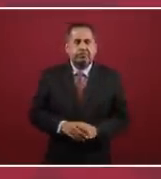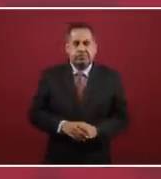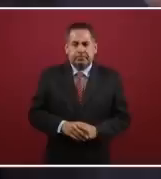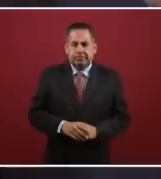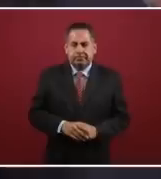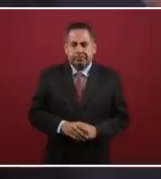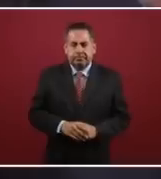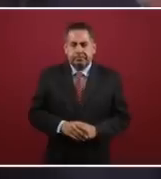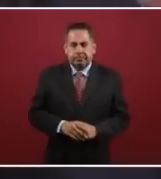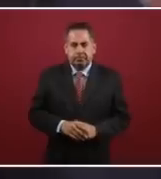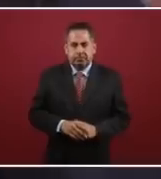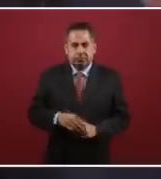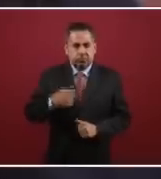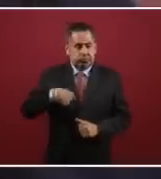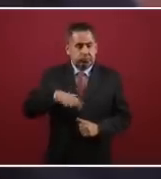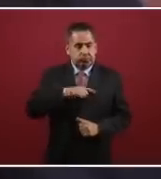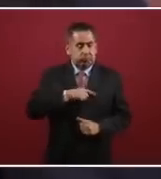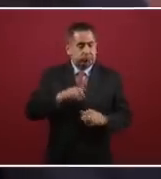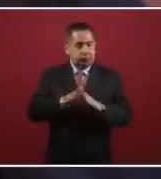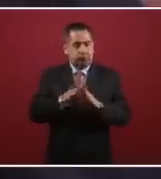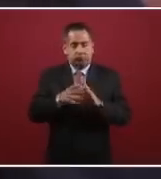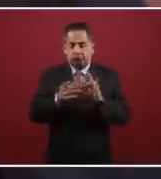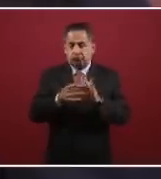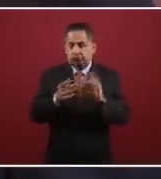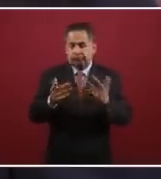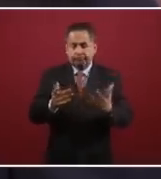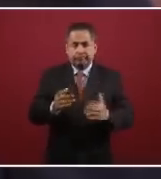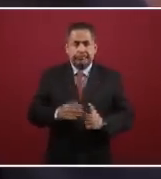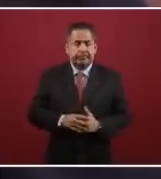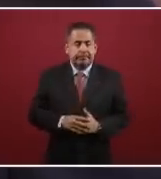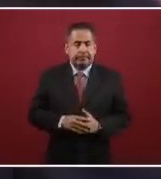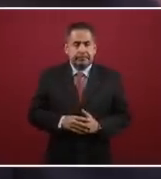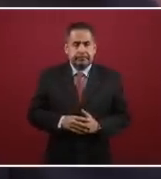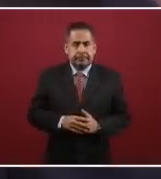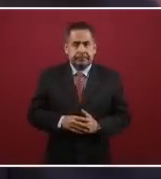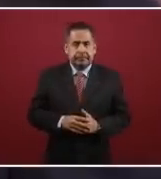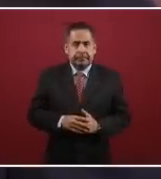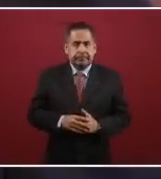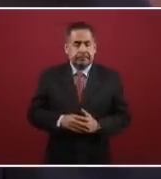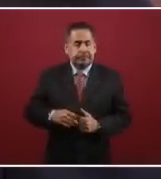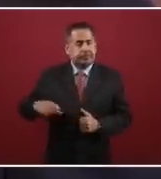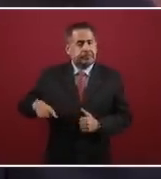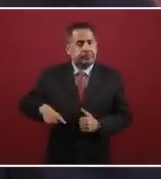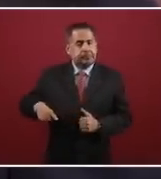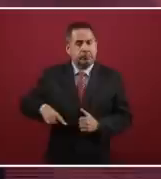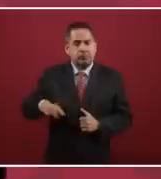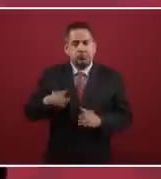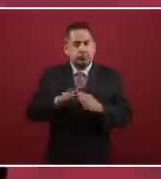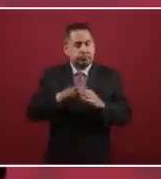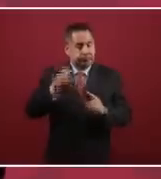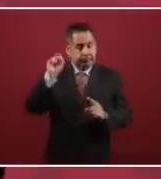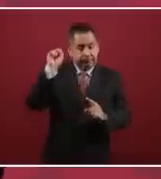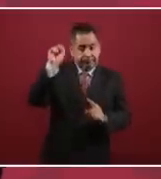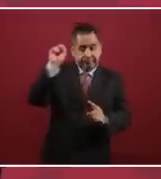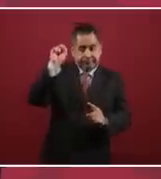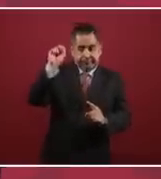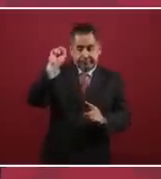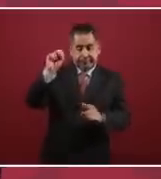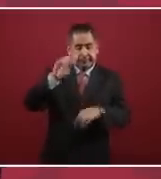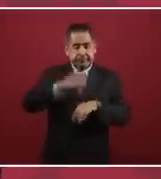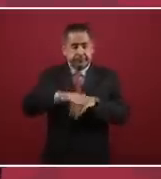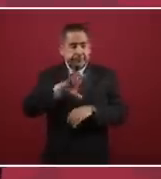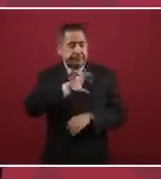Nosotros, en efecto, no tenemos ya, o no hay en el gobierno, sindicatos